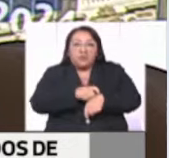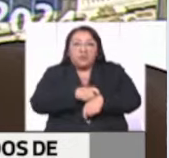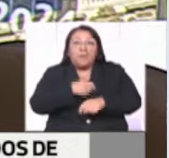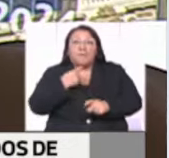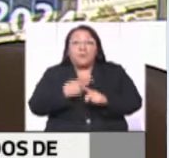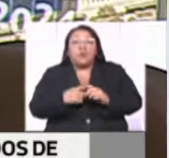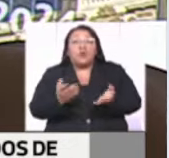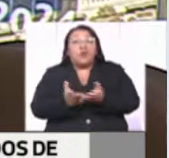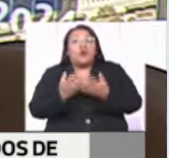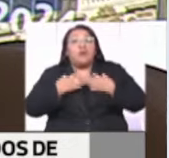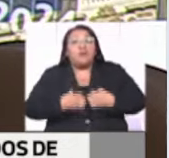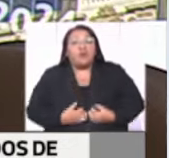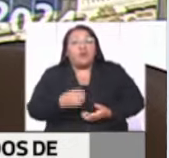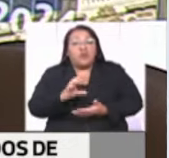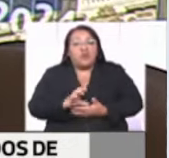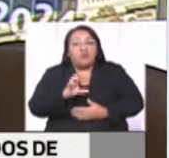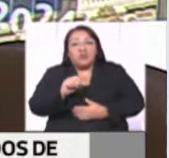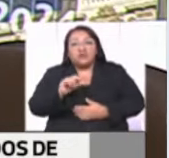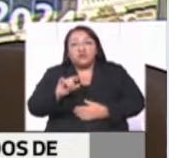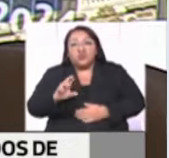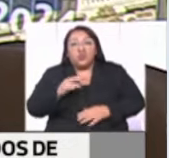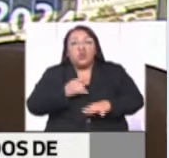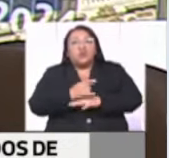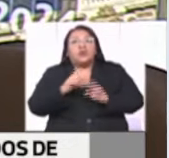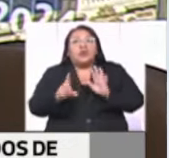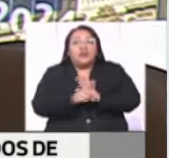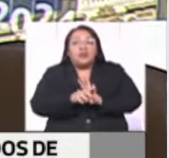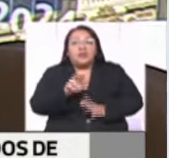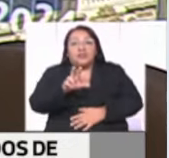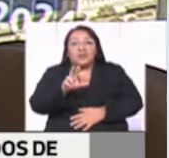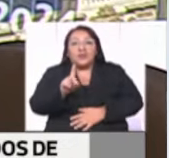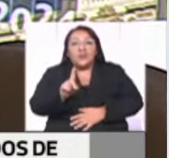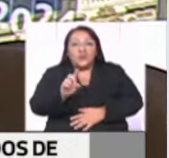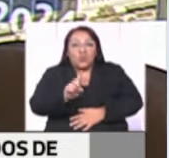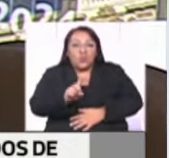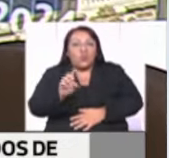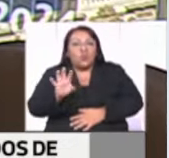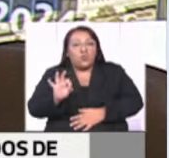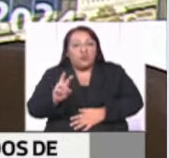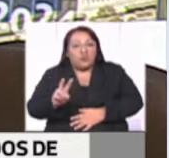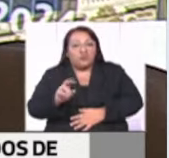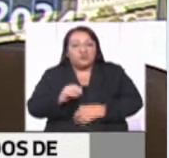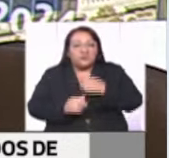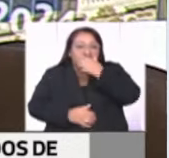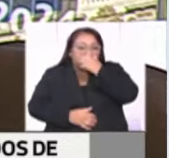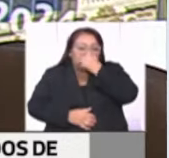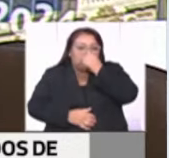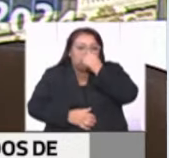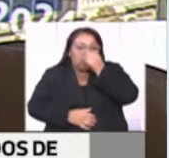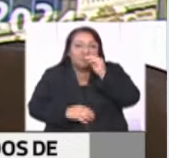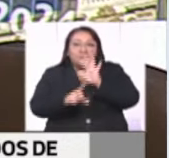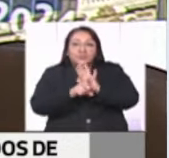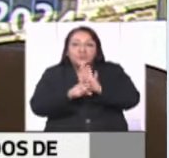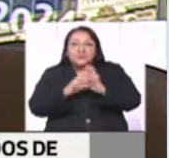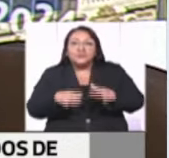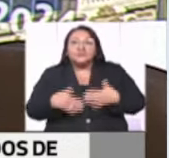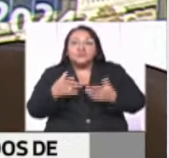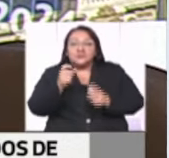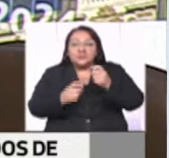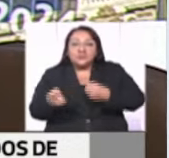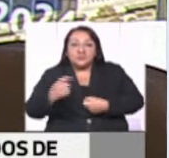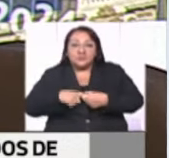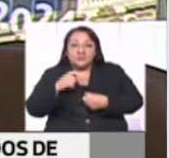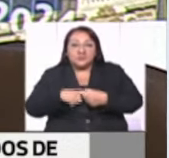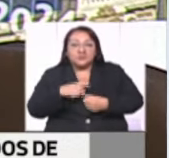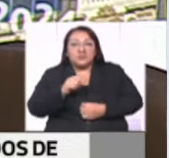por el Colegio de Abogados de Lima Sur contra la ley 31192. Es una ley que faculta a los afiliados